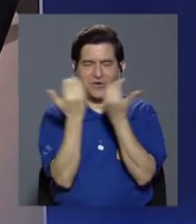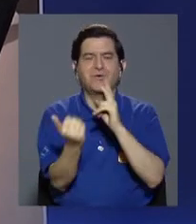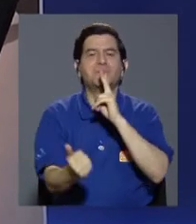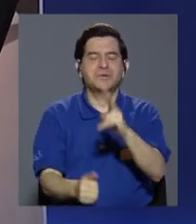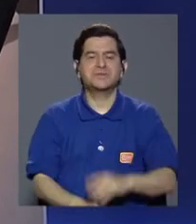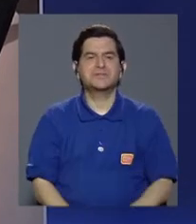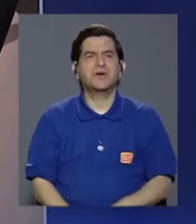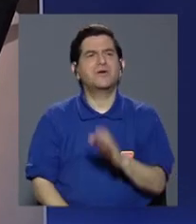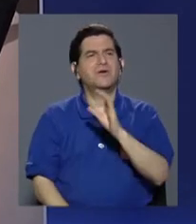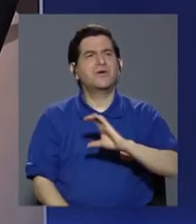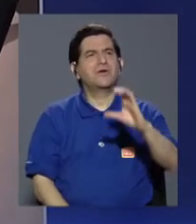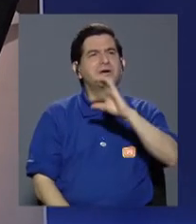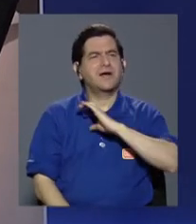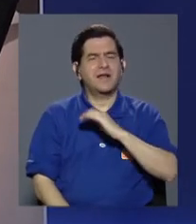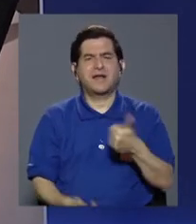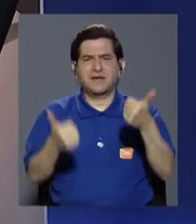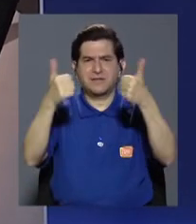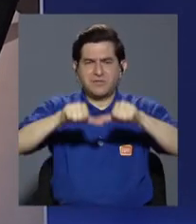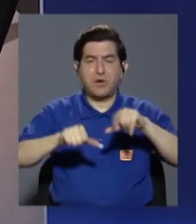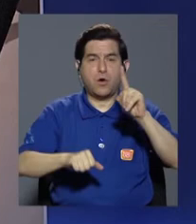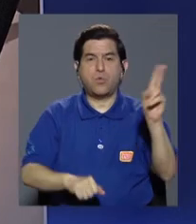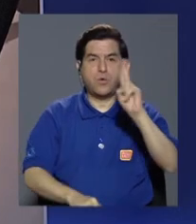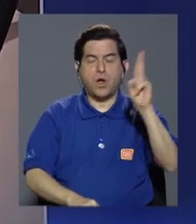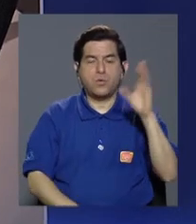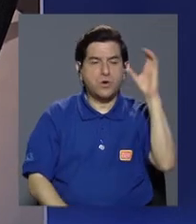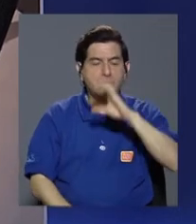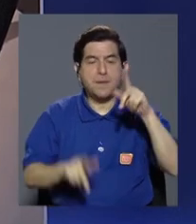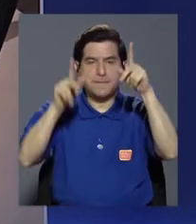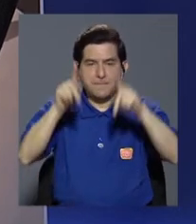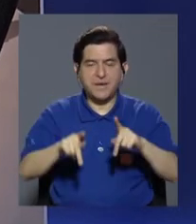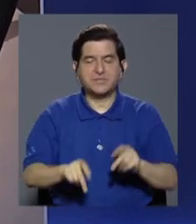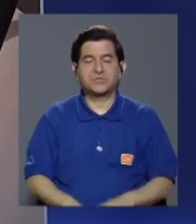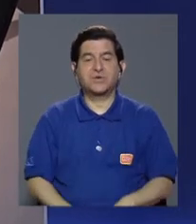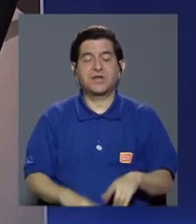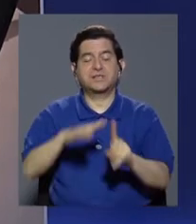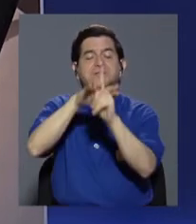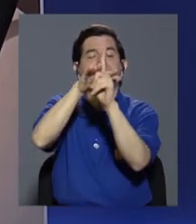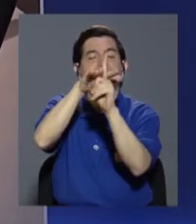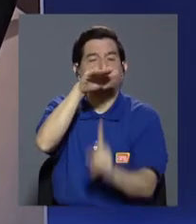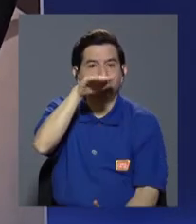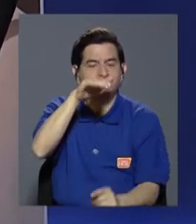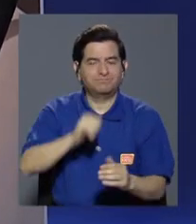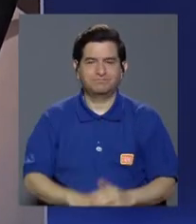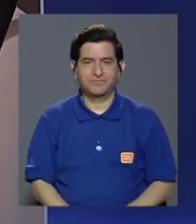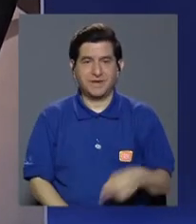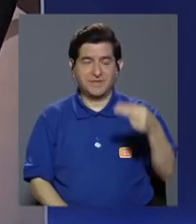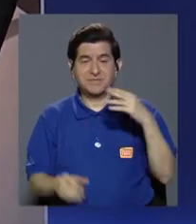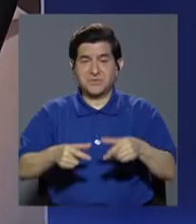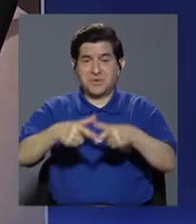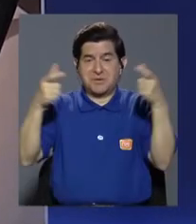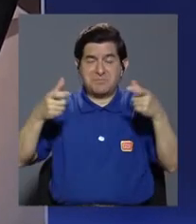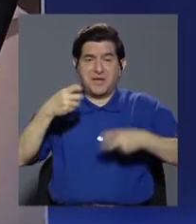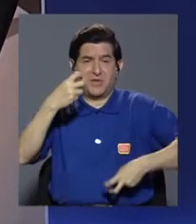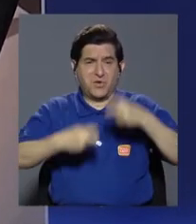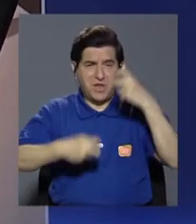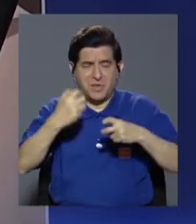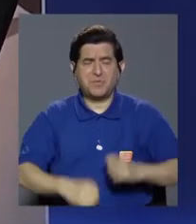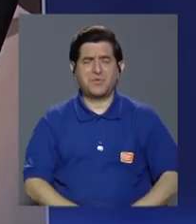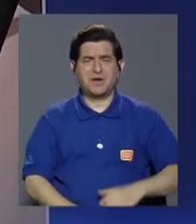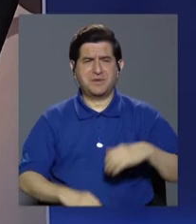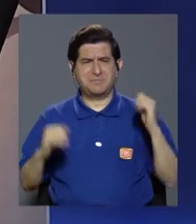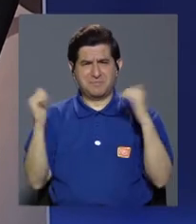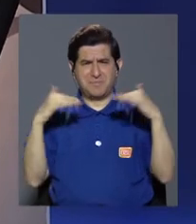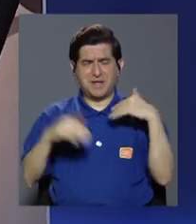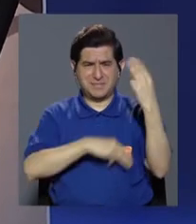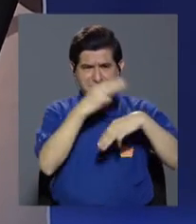caracteriza este acuerdo es que se creó una unidad de búsqueda de las personas dadas por desaparecidas historia de la mayoría de los conflictos armados en el mundo y